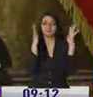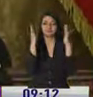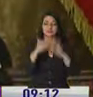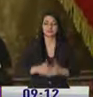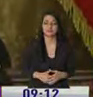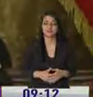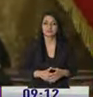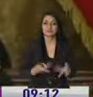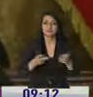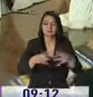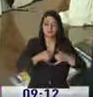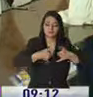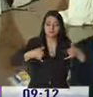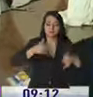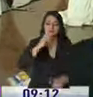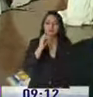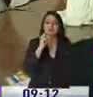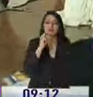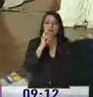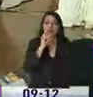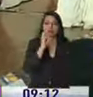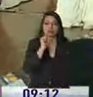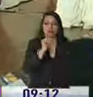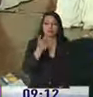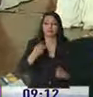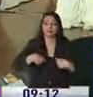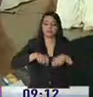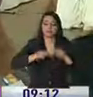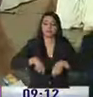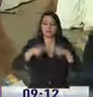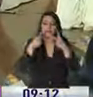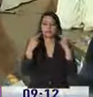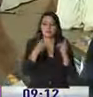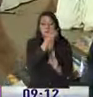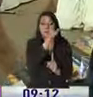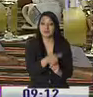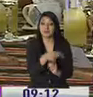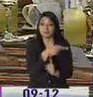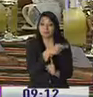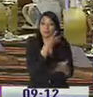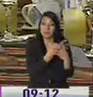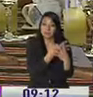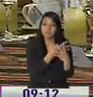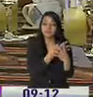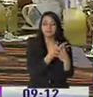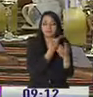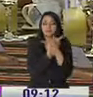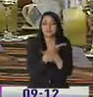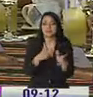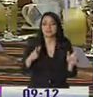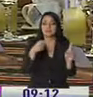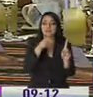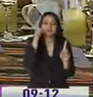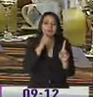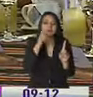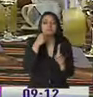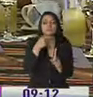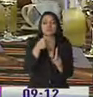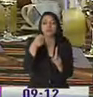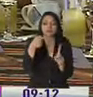en el local de Conocoto. También se anunció la firma del decreto en el que se indulta a un 6º procesado penal. Se trata de un dirigente shuar, Tomás